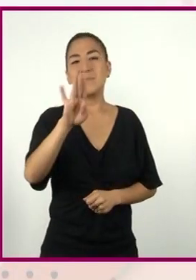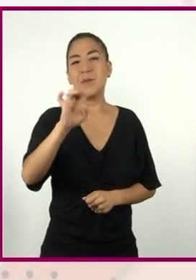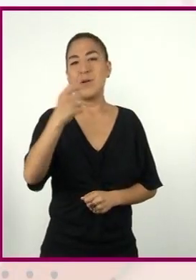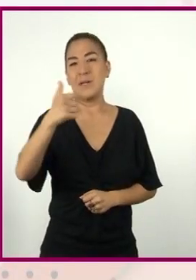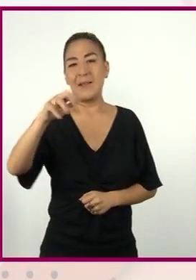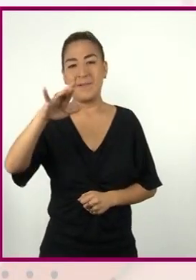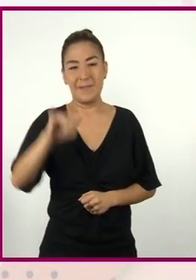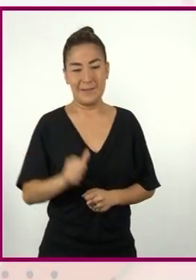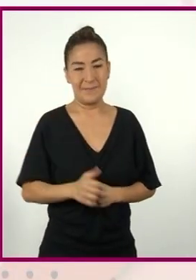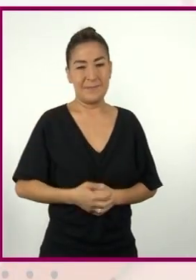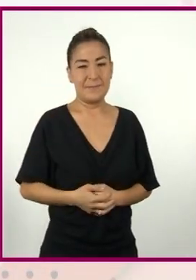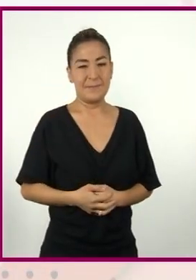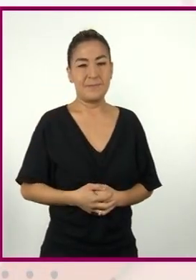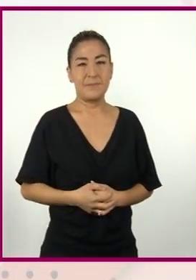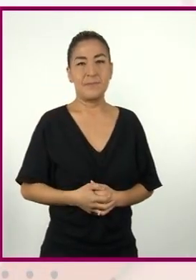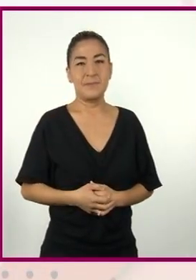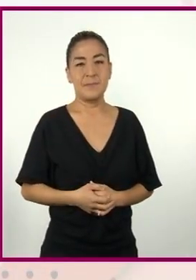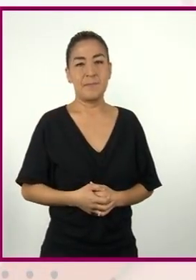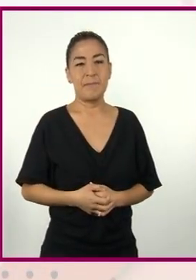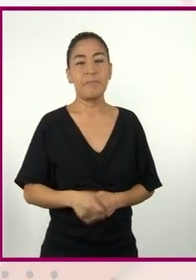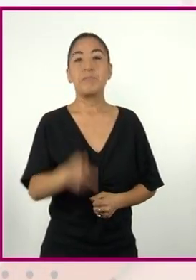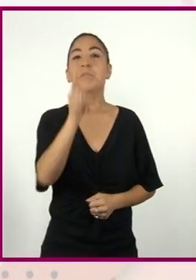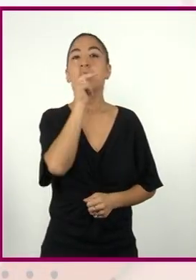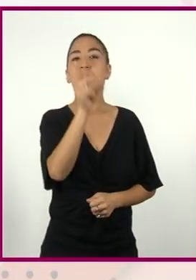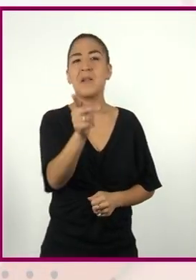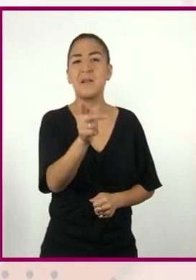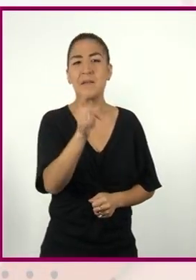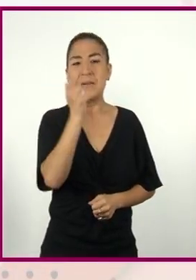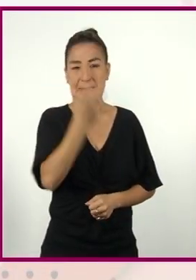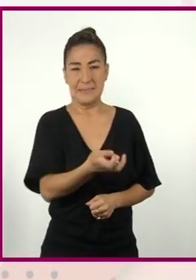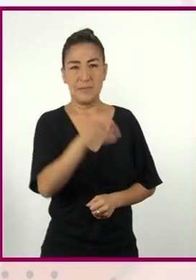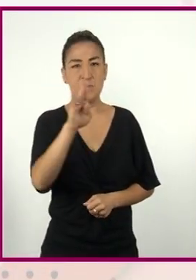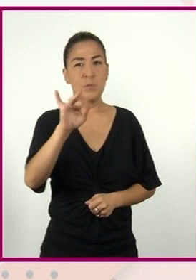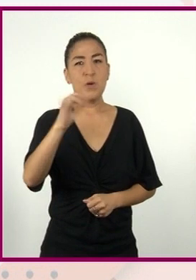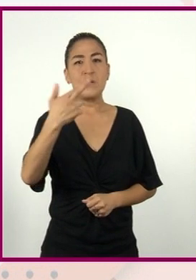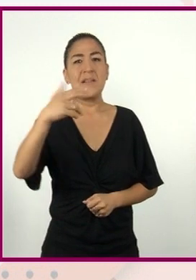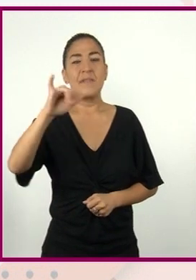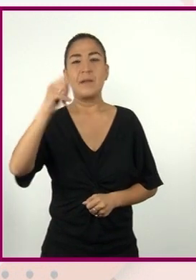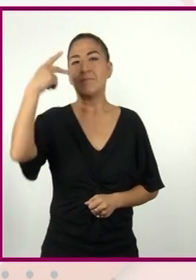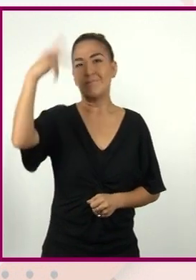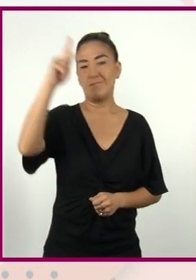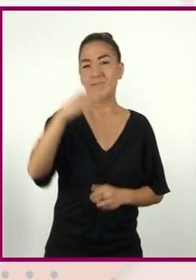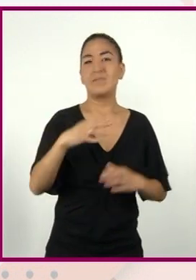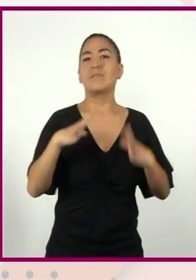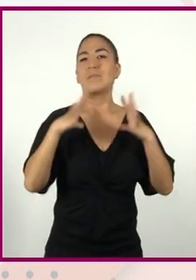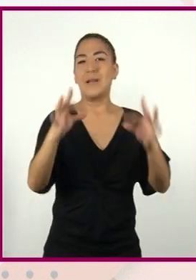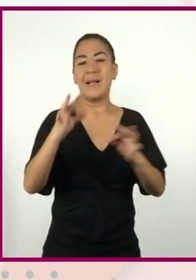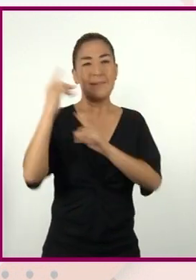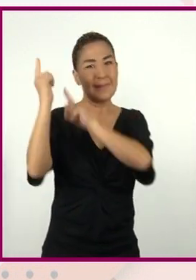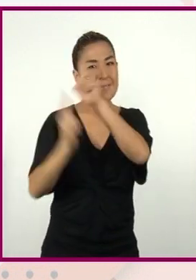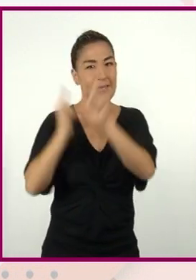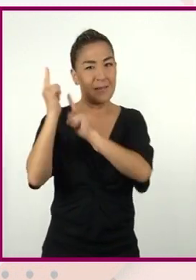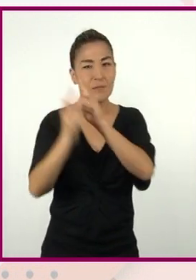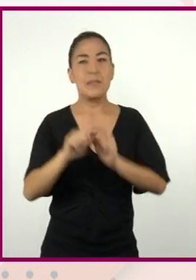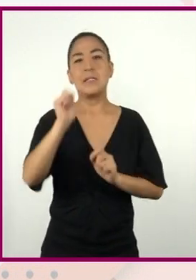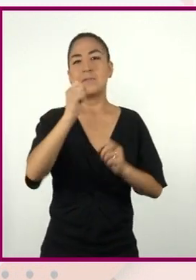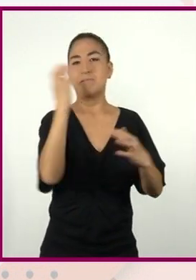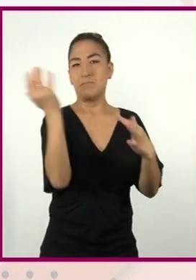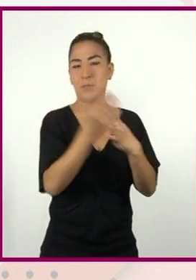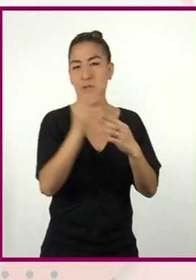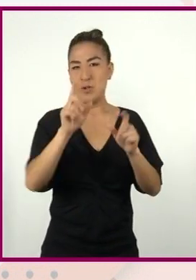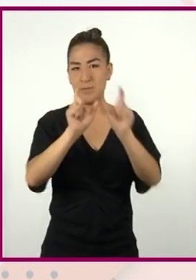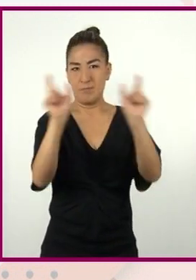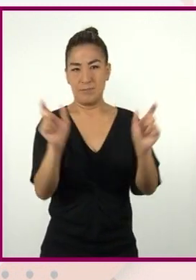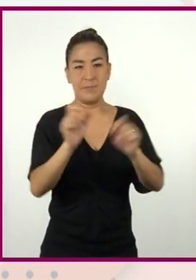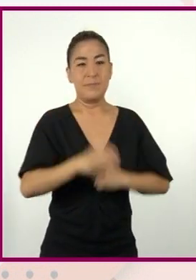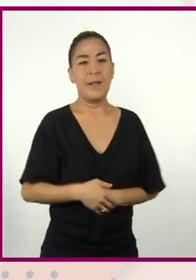biografía. La palabra biografía es de origen griego. Está dividida en dos partes.